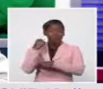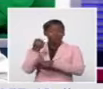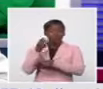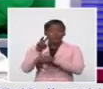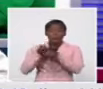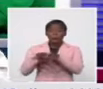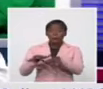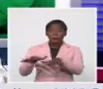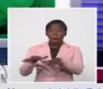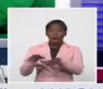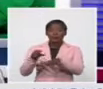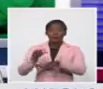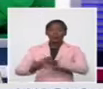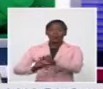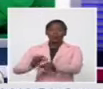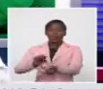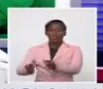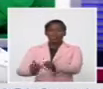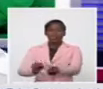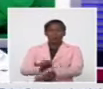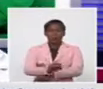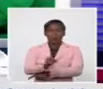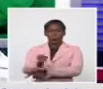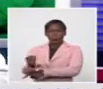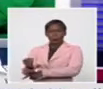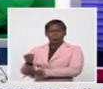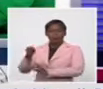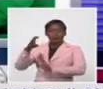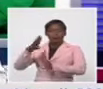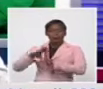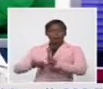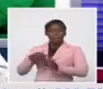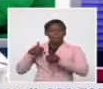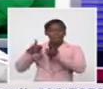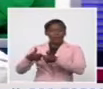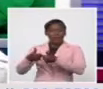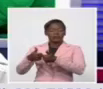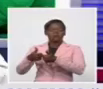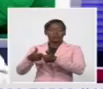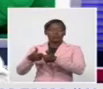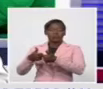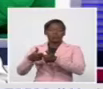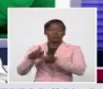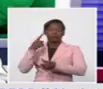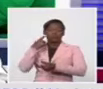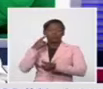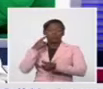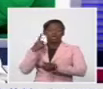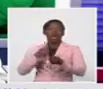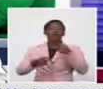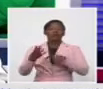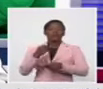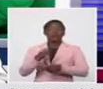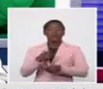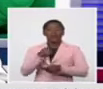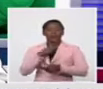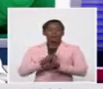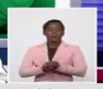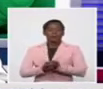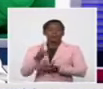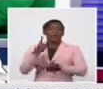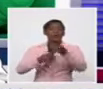que indiscutiblemente a veces las medidas de restricción, que es verdad, que me dicen no son más fáciles aquí que allá, bien, pero pues han